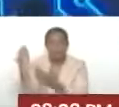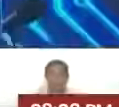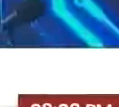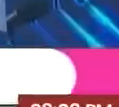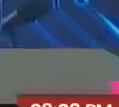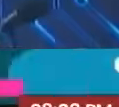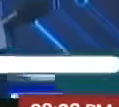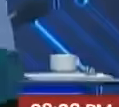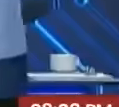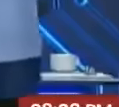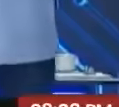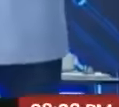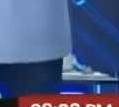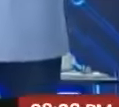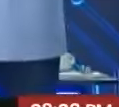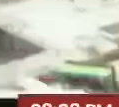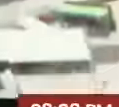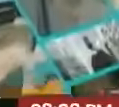Adelante, Jocelyn.